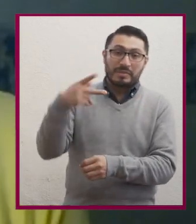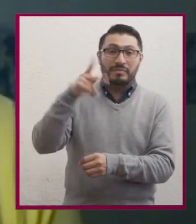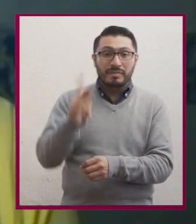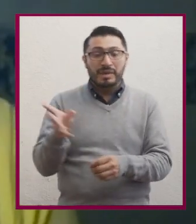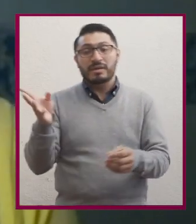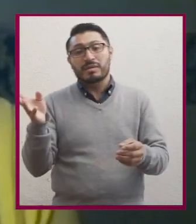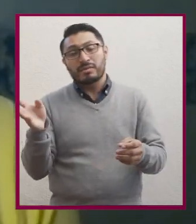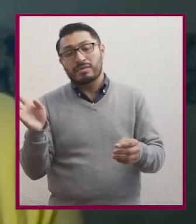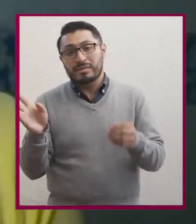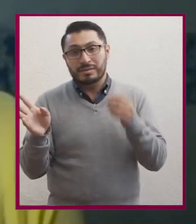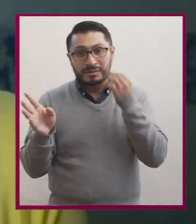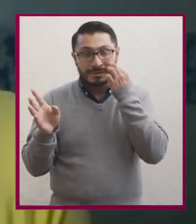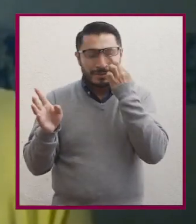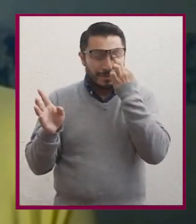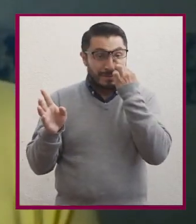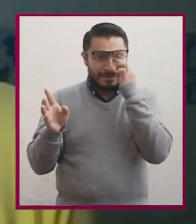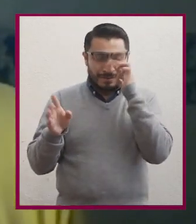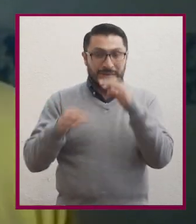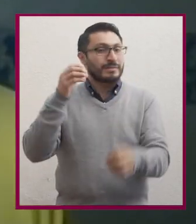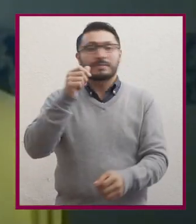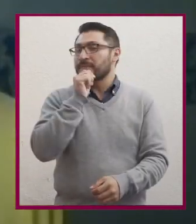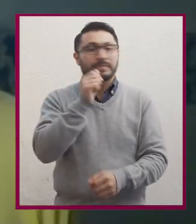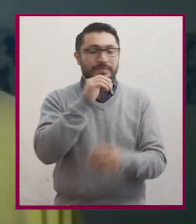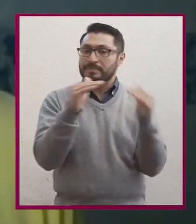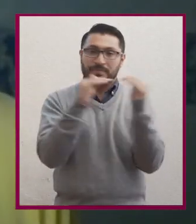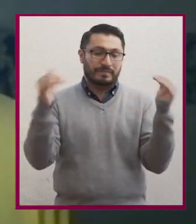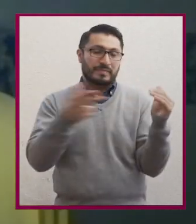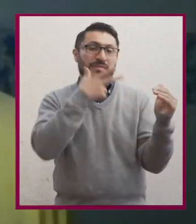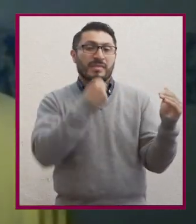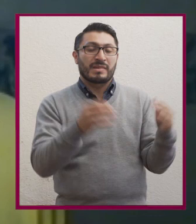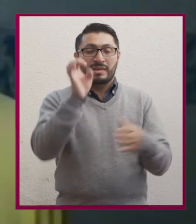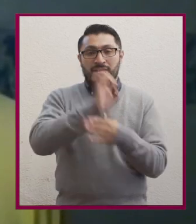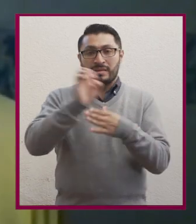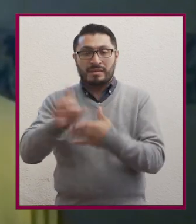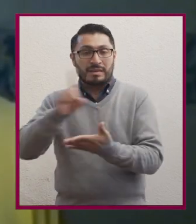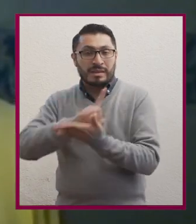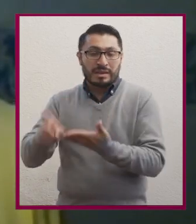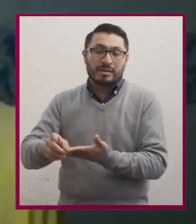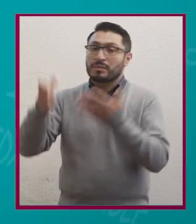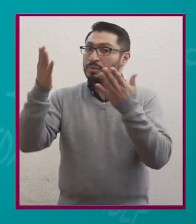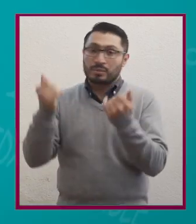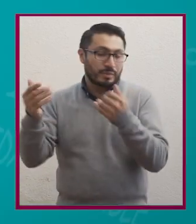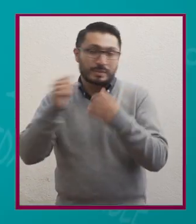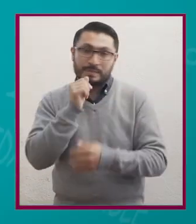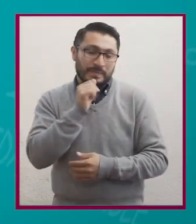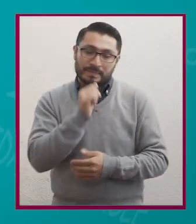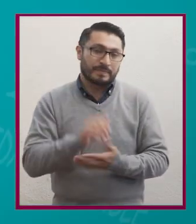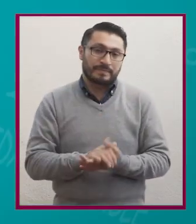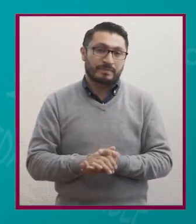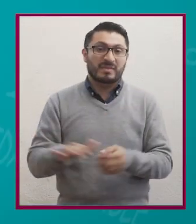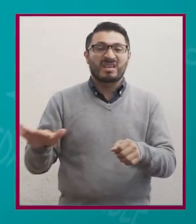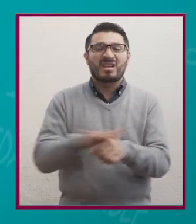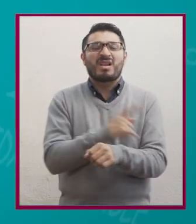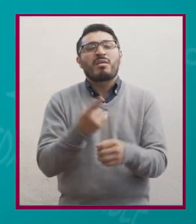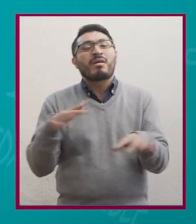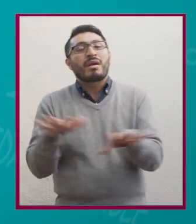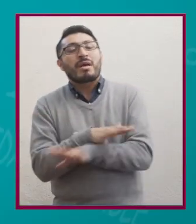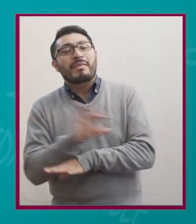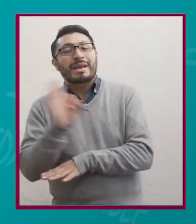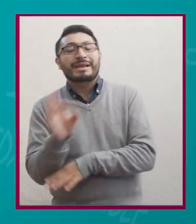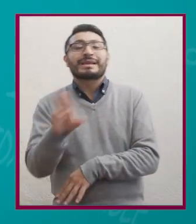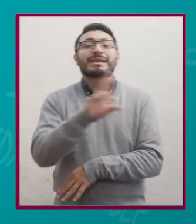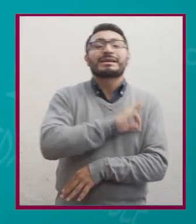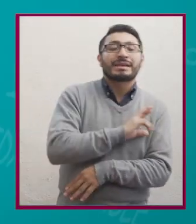ser consideradas iguales a los hombres y por lo tanto pues no ejercen, digamos, derechos básicos. ¿Por qué estos cambiaban si eran solteras